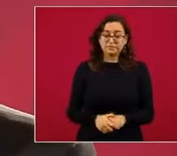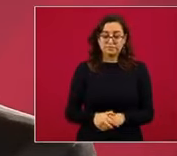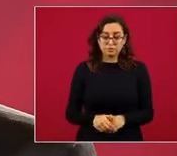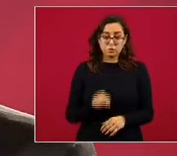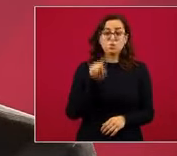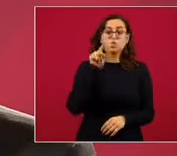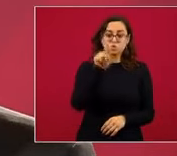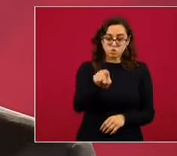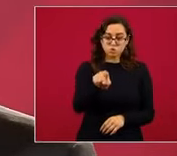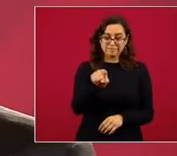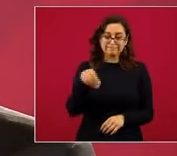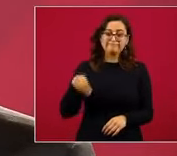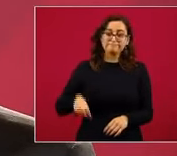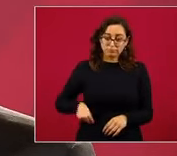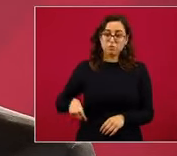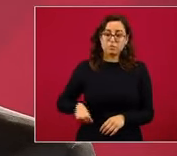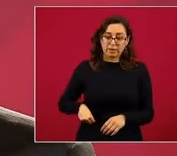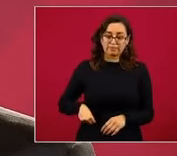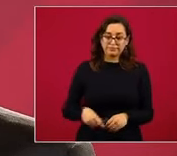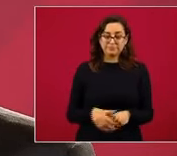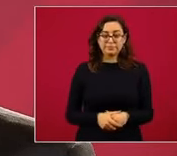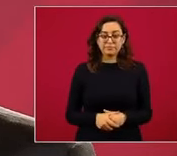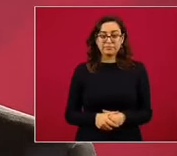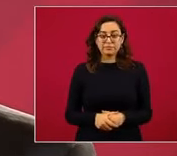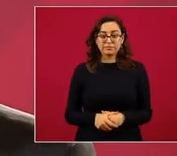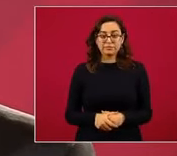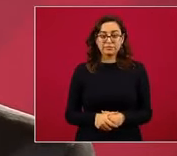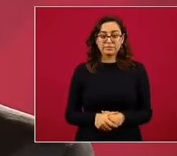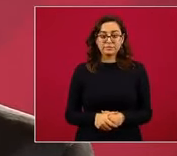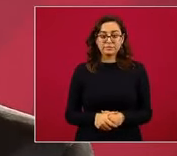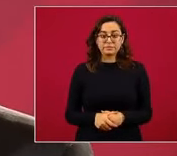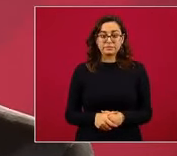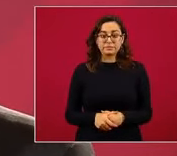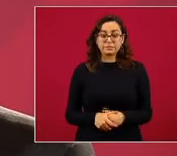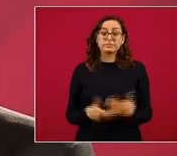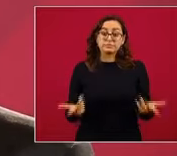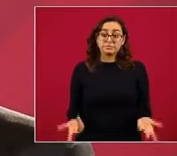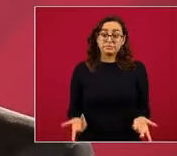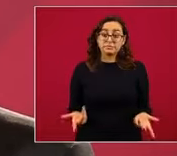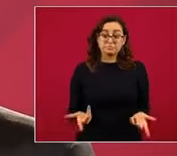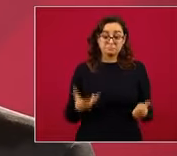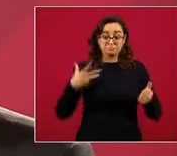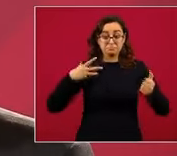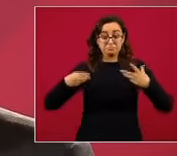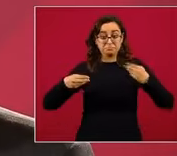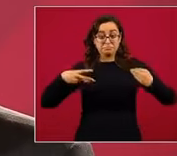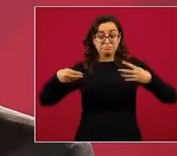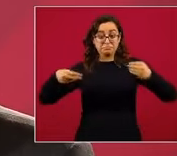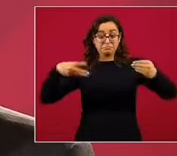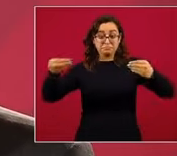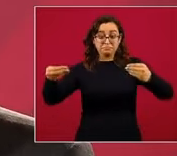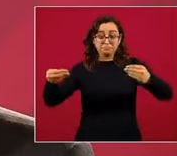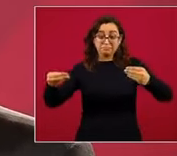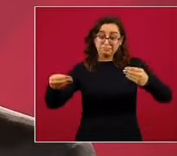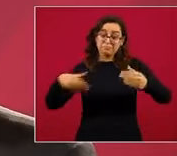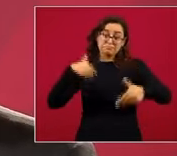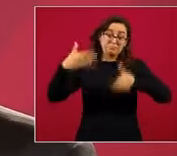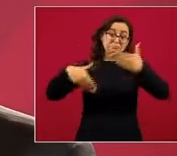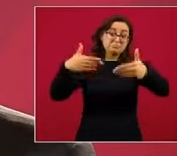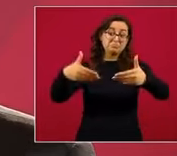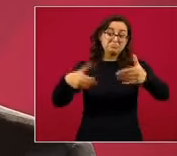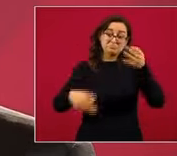fue parte del problema. Puede ser que esa cadena de transmisión finalmente se le revierta y le